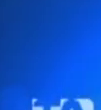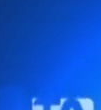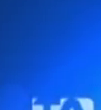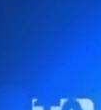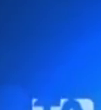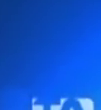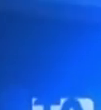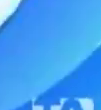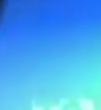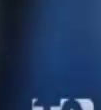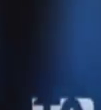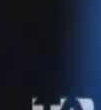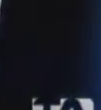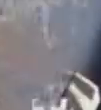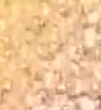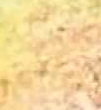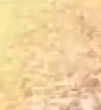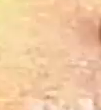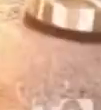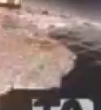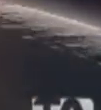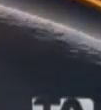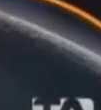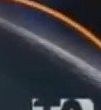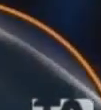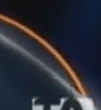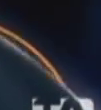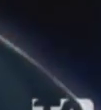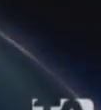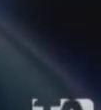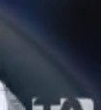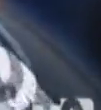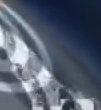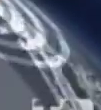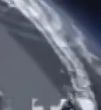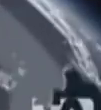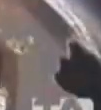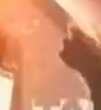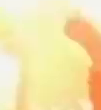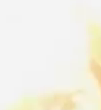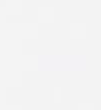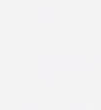Teleamazonas presenta 24 horas con Helen Quiñones y Jorge Loaiza.